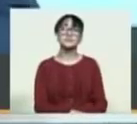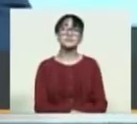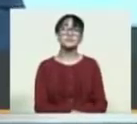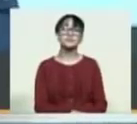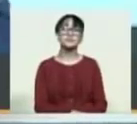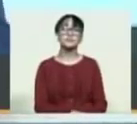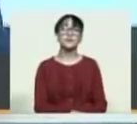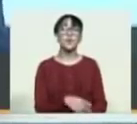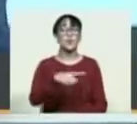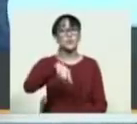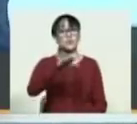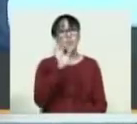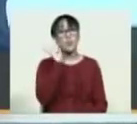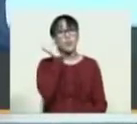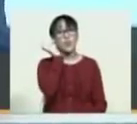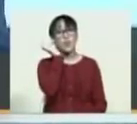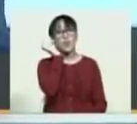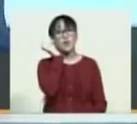ustedes, queridas mujeres,